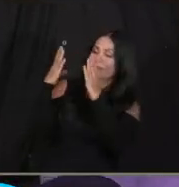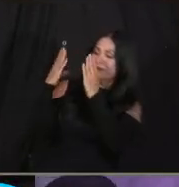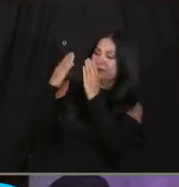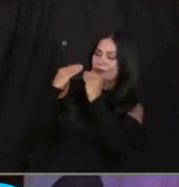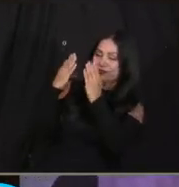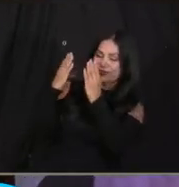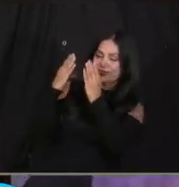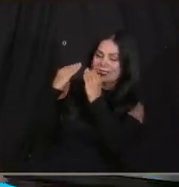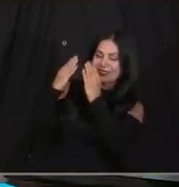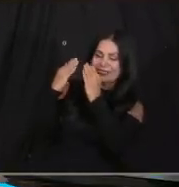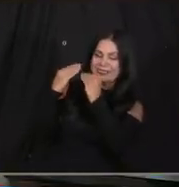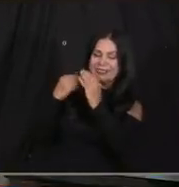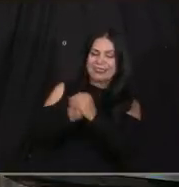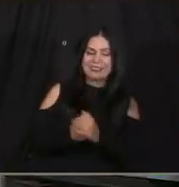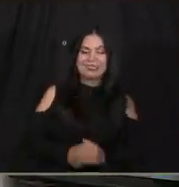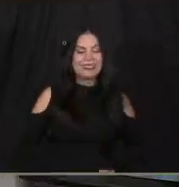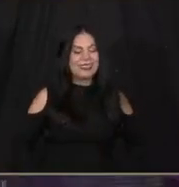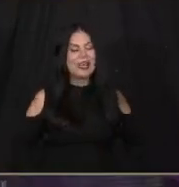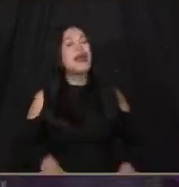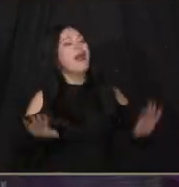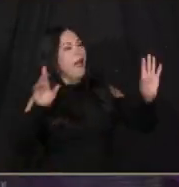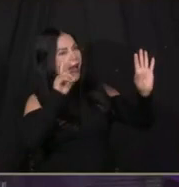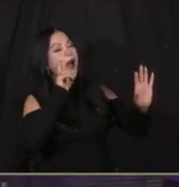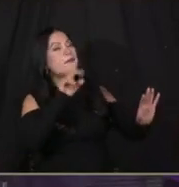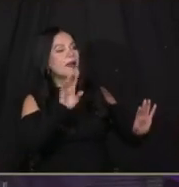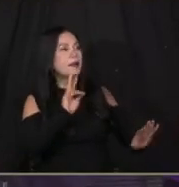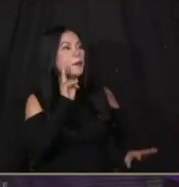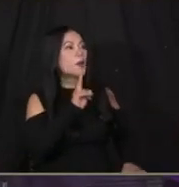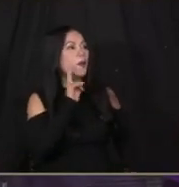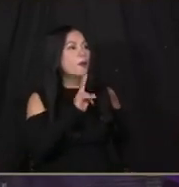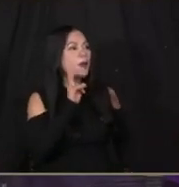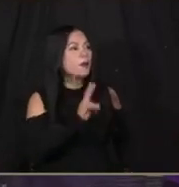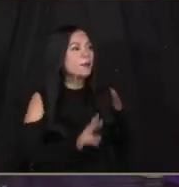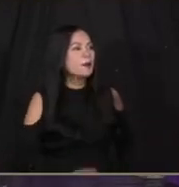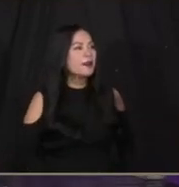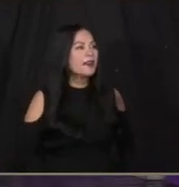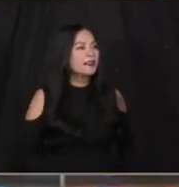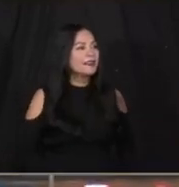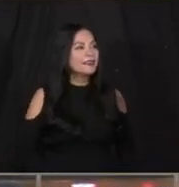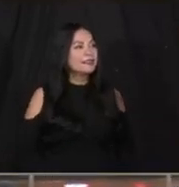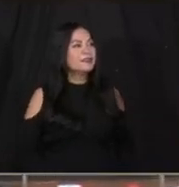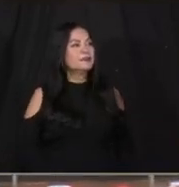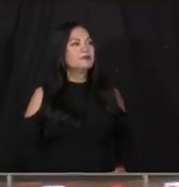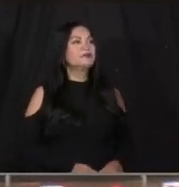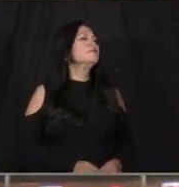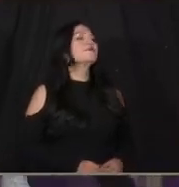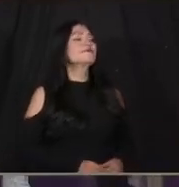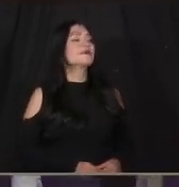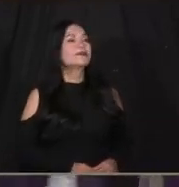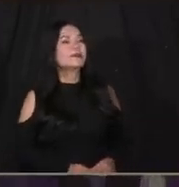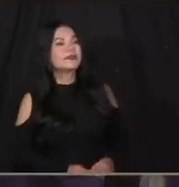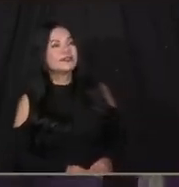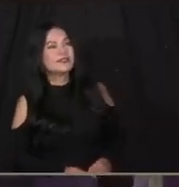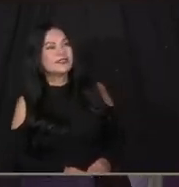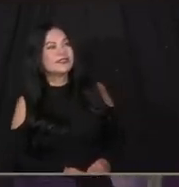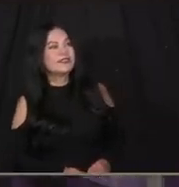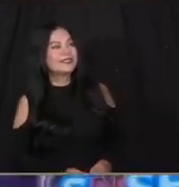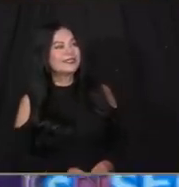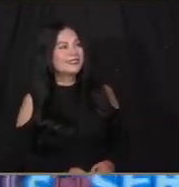un poquito cómo sería bueno Cómo es una no no no no no hombre que sí que te puedo cantar yo